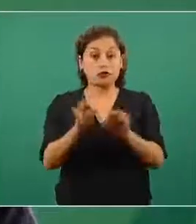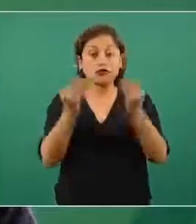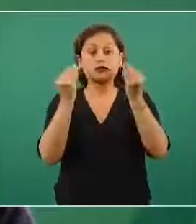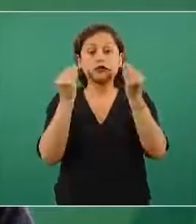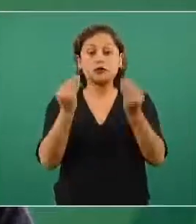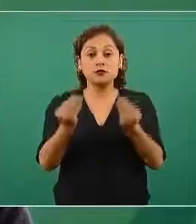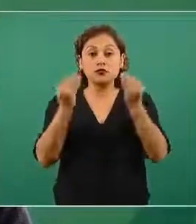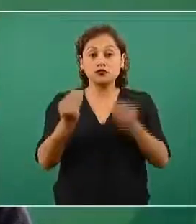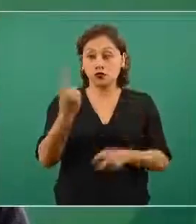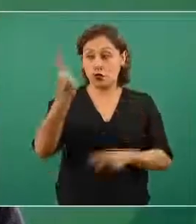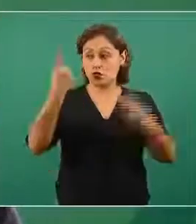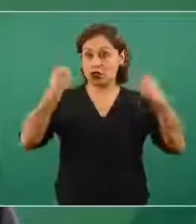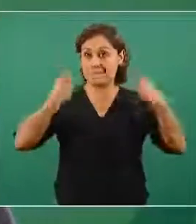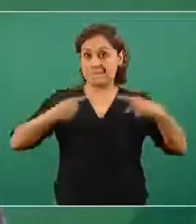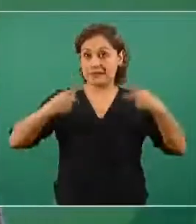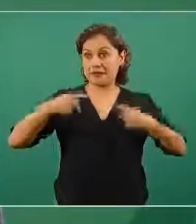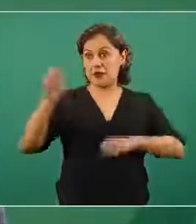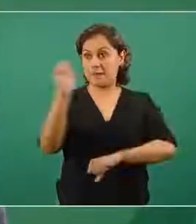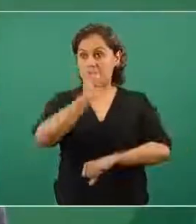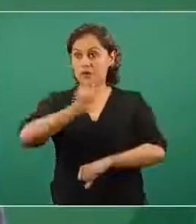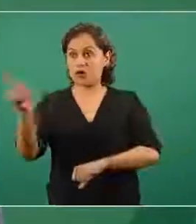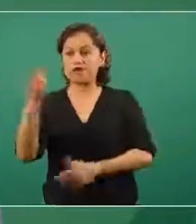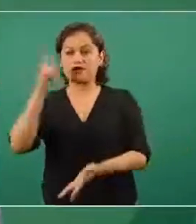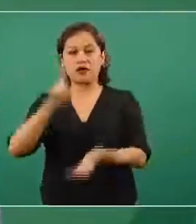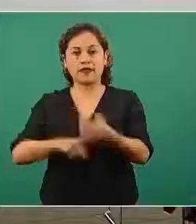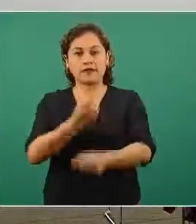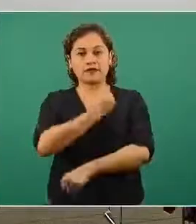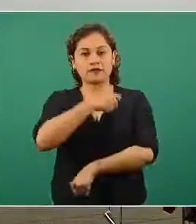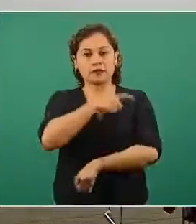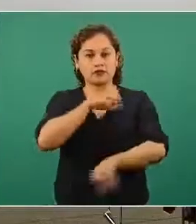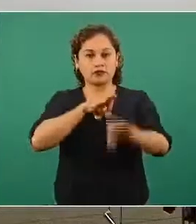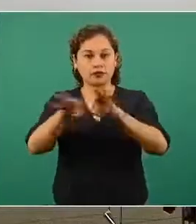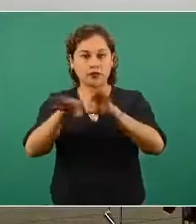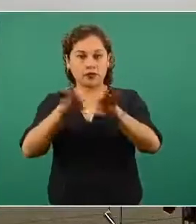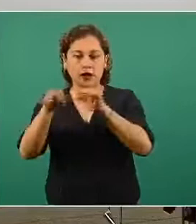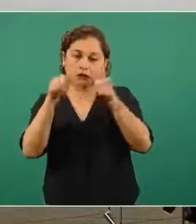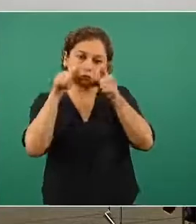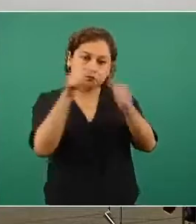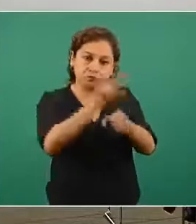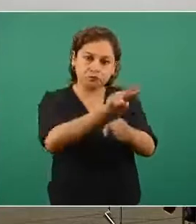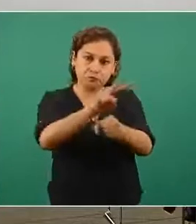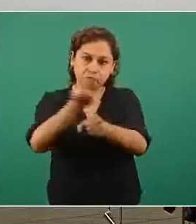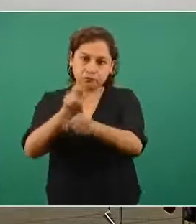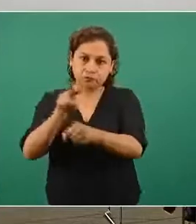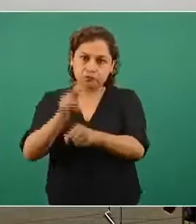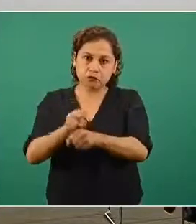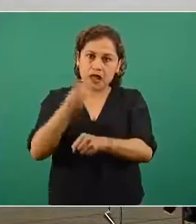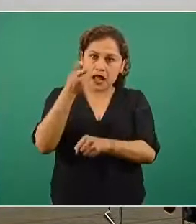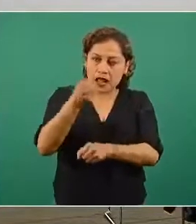supervisión de un profesional de la salud cuando se utilizan estos dispositivos, incluido el oxígeno.